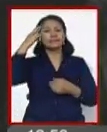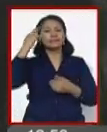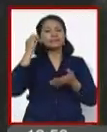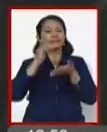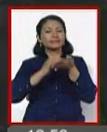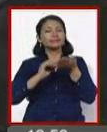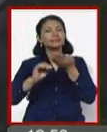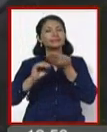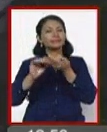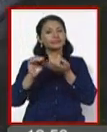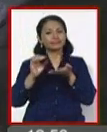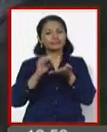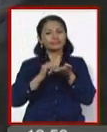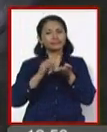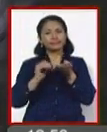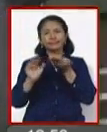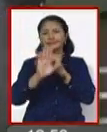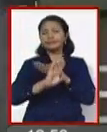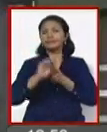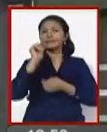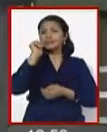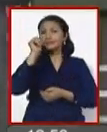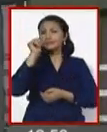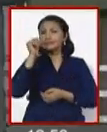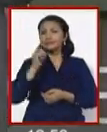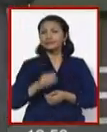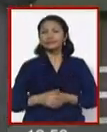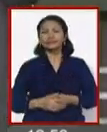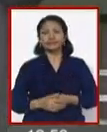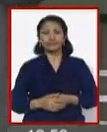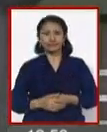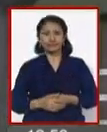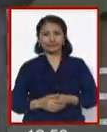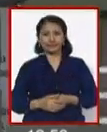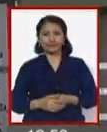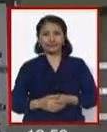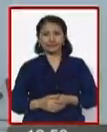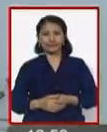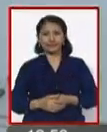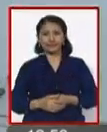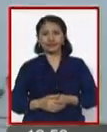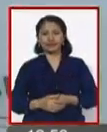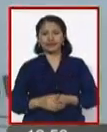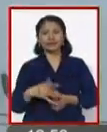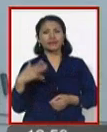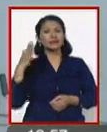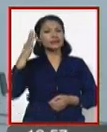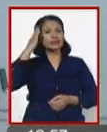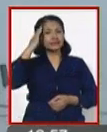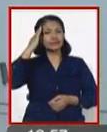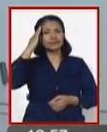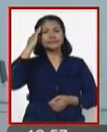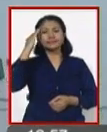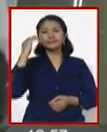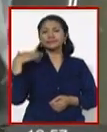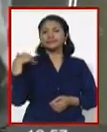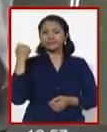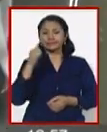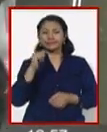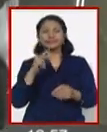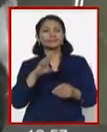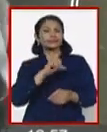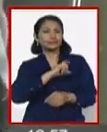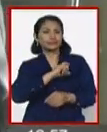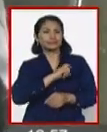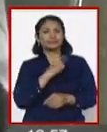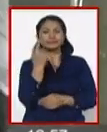la inseguridad ciudadana es al pan de cada día. Entonces creemos que el comandante departamental nos va a dar cobertura,